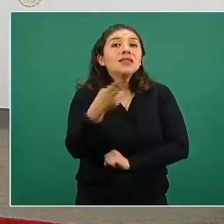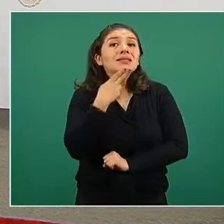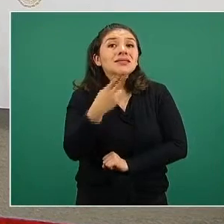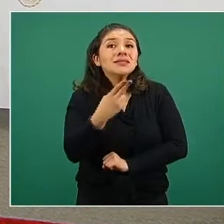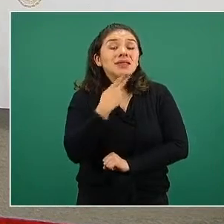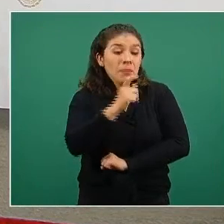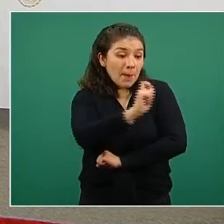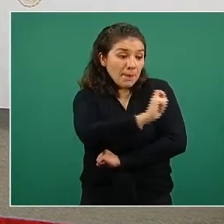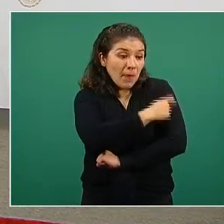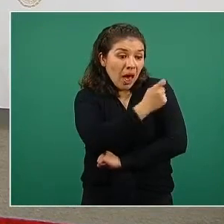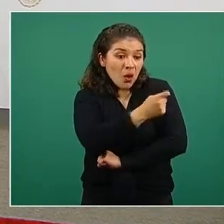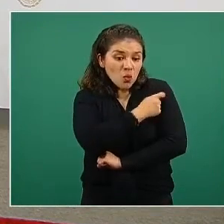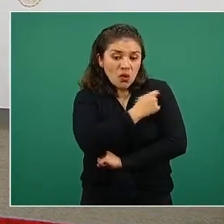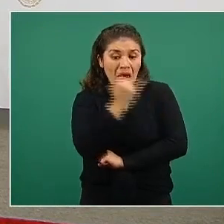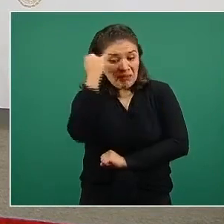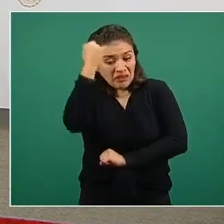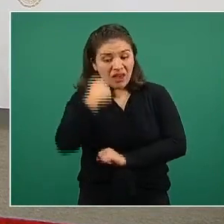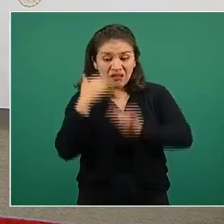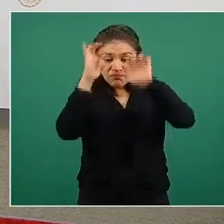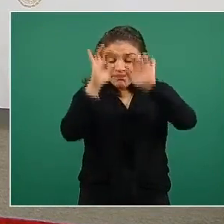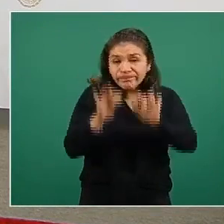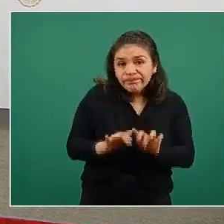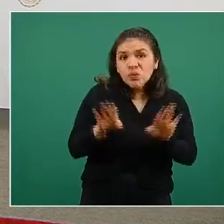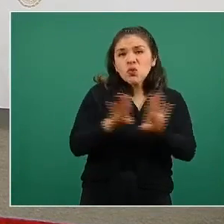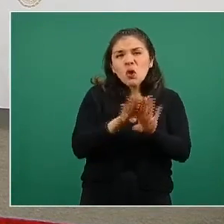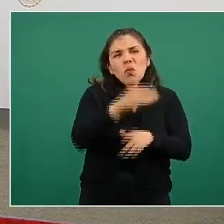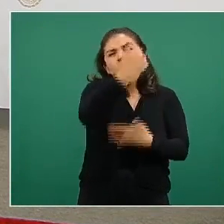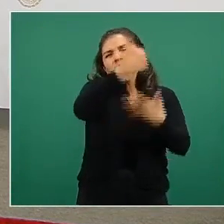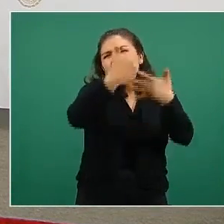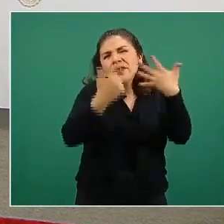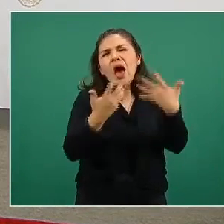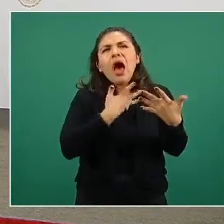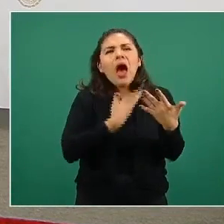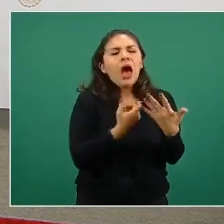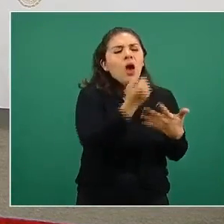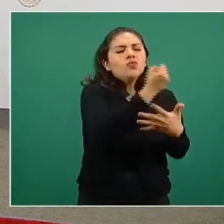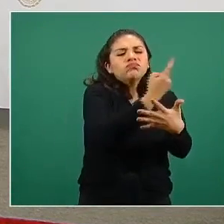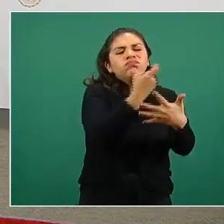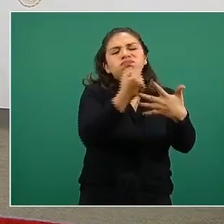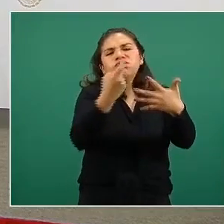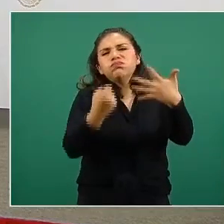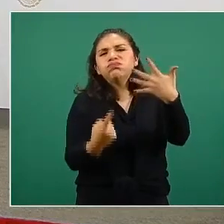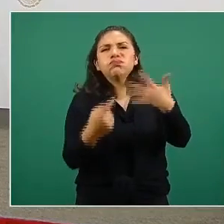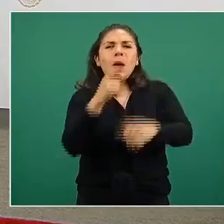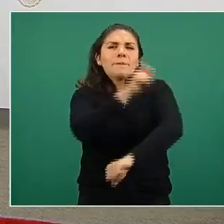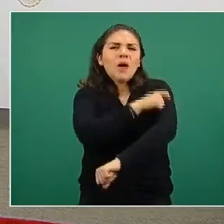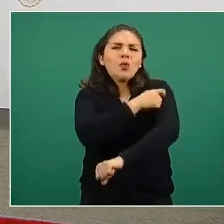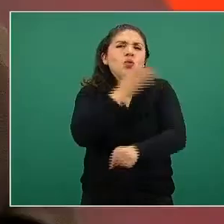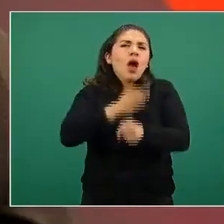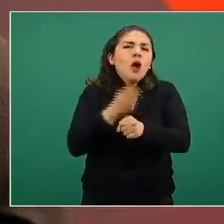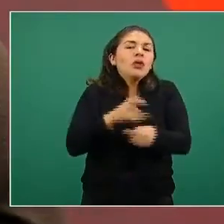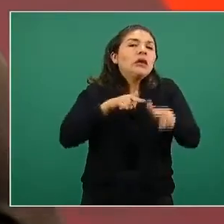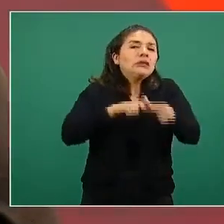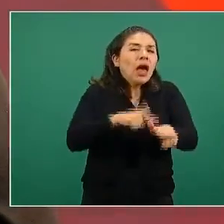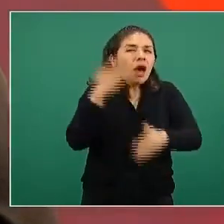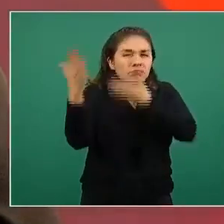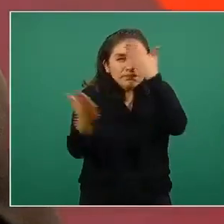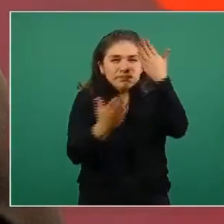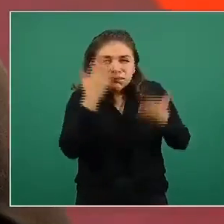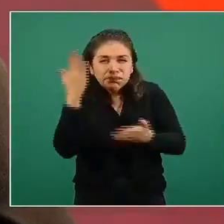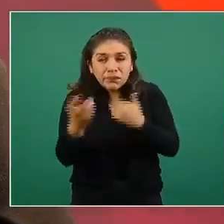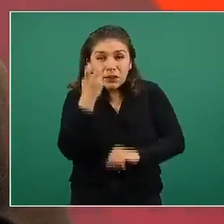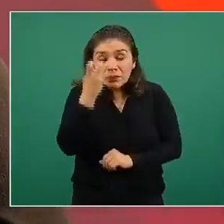de una vacuna, no solamente hablando de estas, sino de todas aquellas que pudieran estar o que están todavía en estas fases preliminares de los